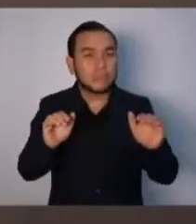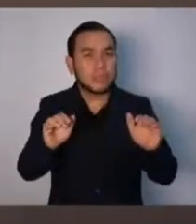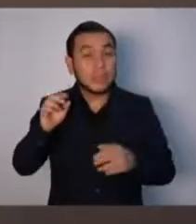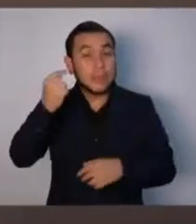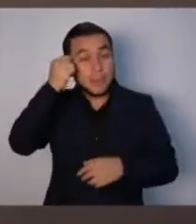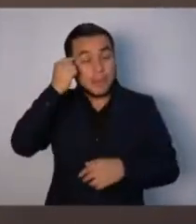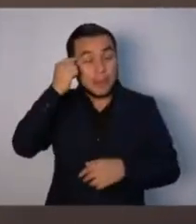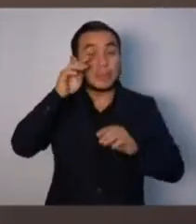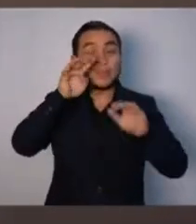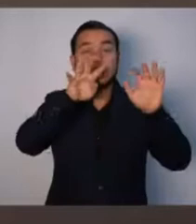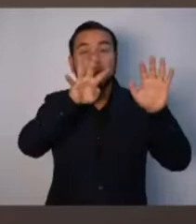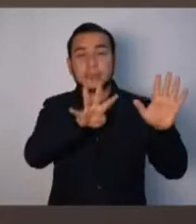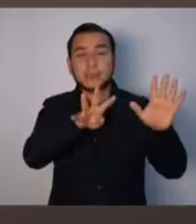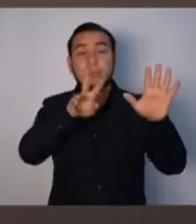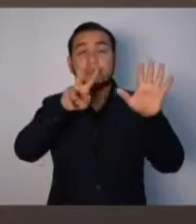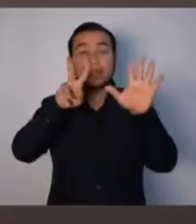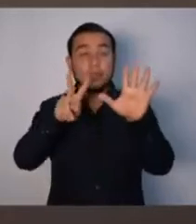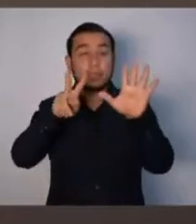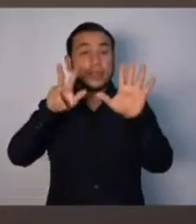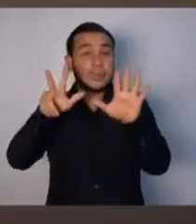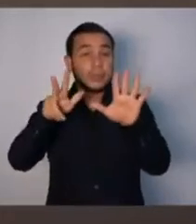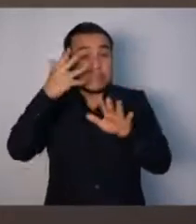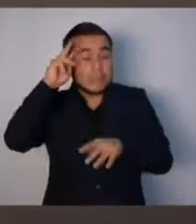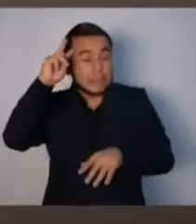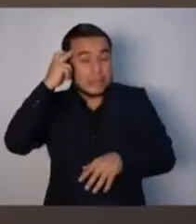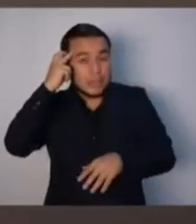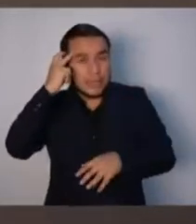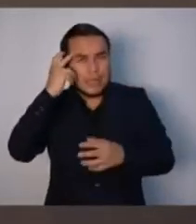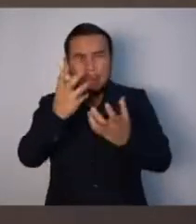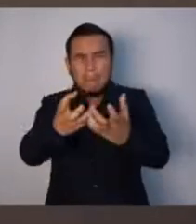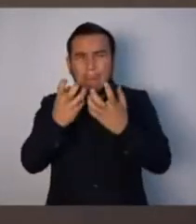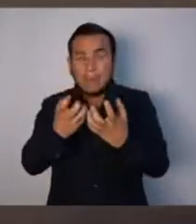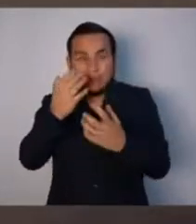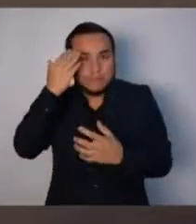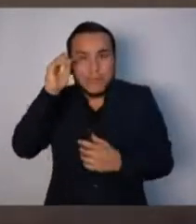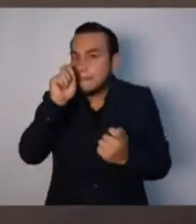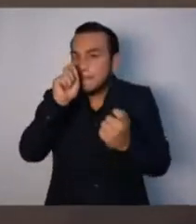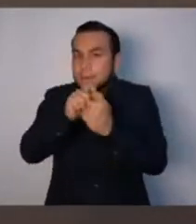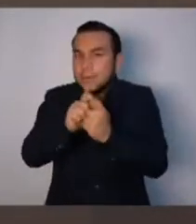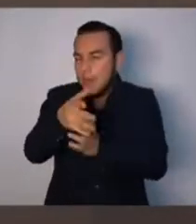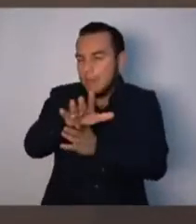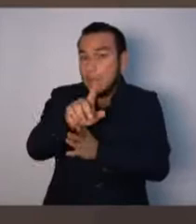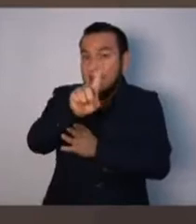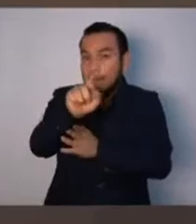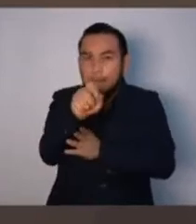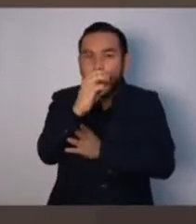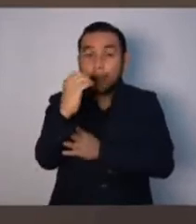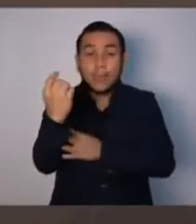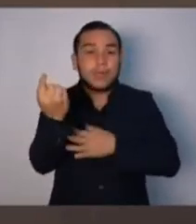978 pero como el dato exacto no se puede sacar por un montón de factores se pudiera decir que son más de 1000 personas